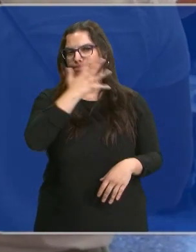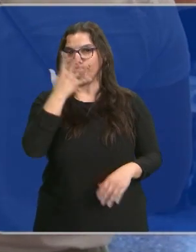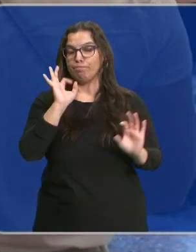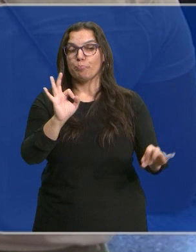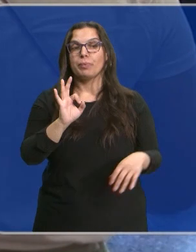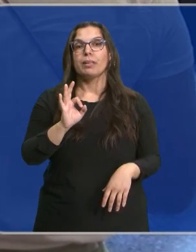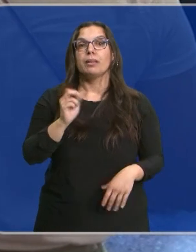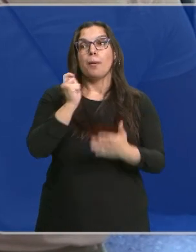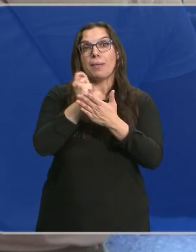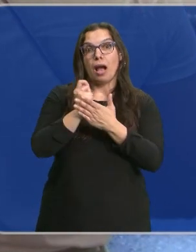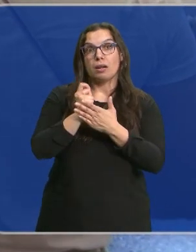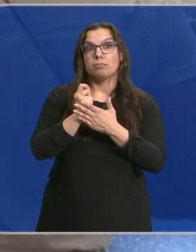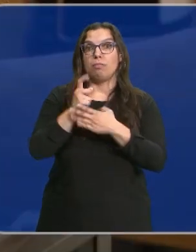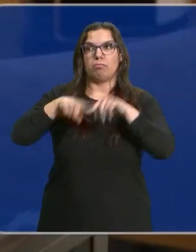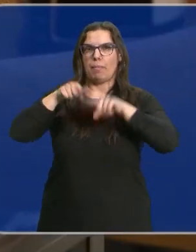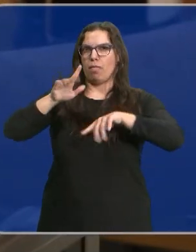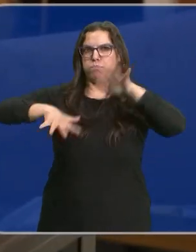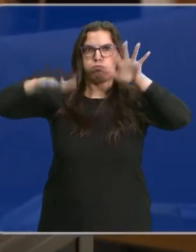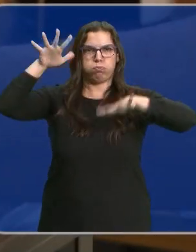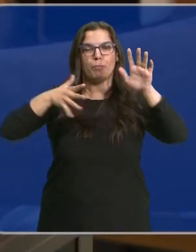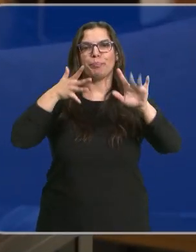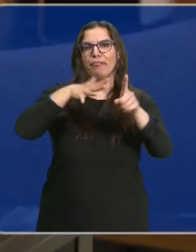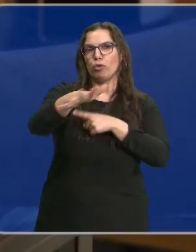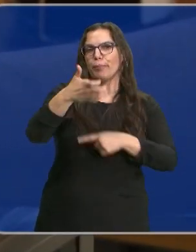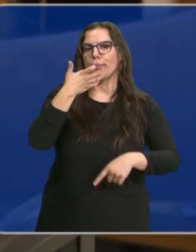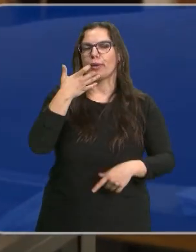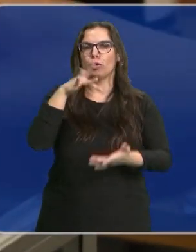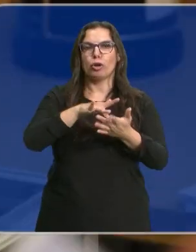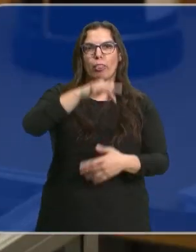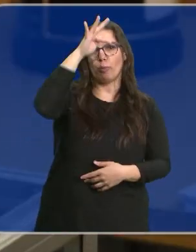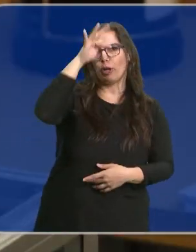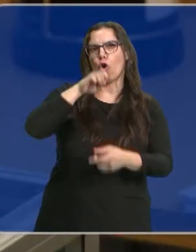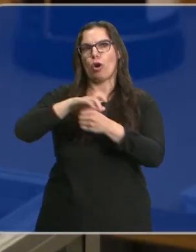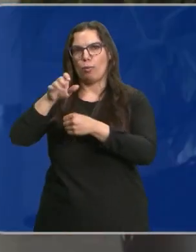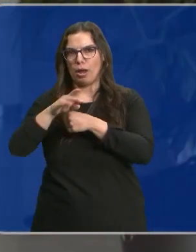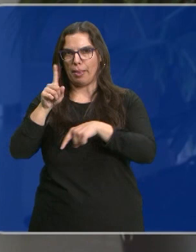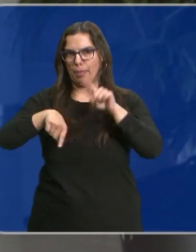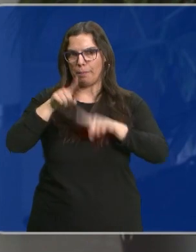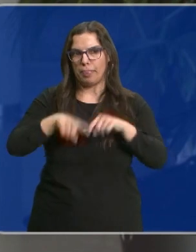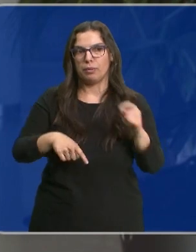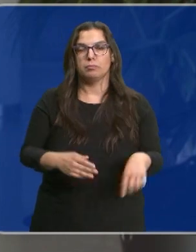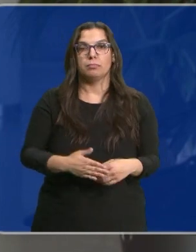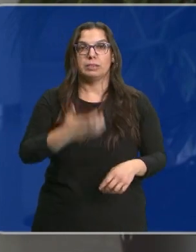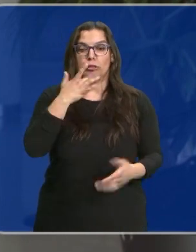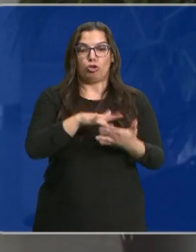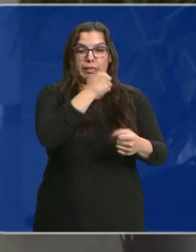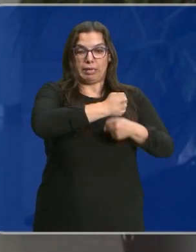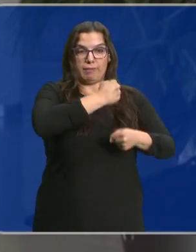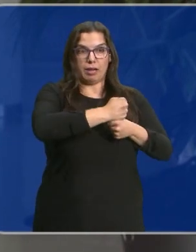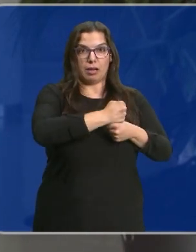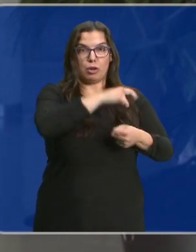es igual la retribución por estar en la mesa. Influye si las elecciones se celebran en domingo o en día laborable. No es lo mismo una persona que tenga trabajo